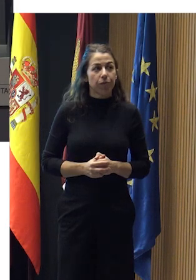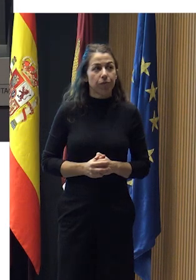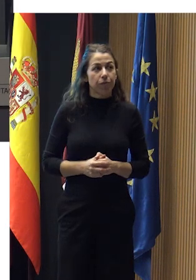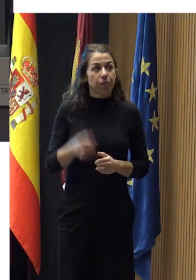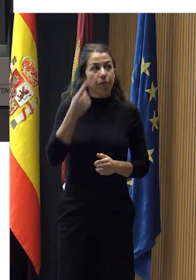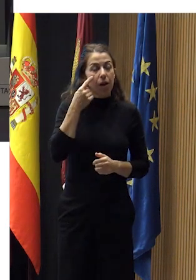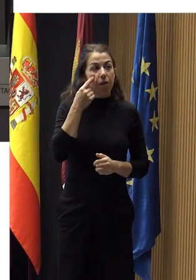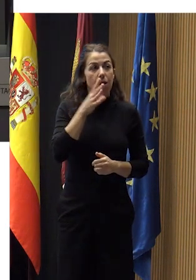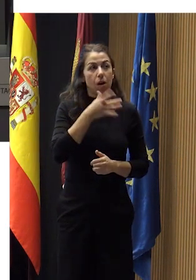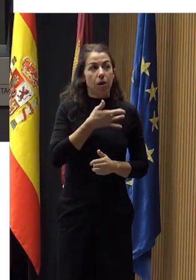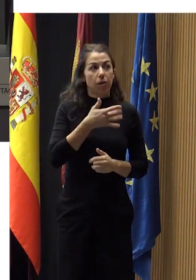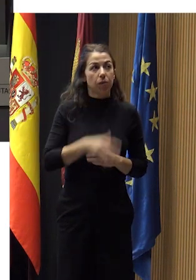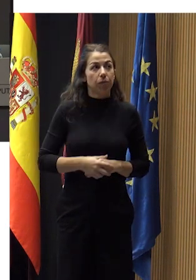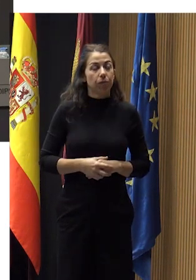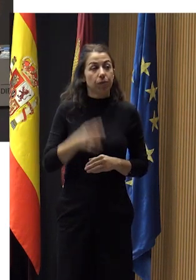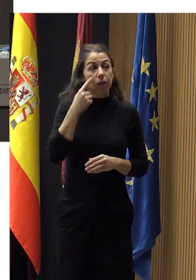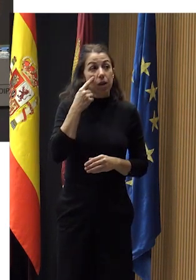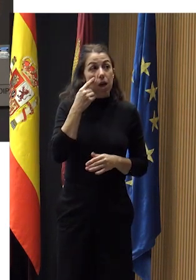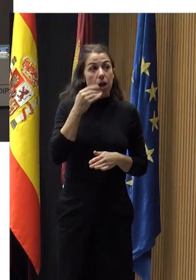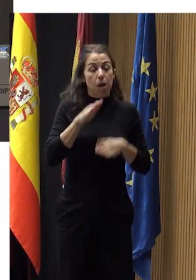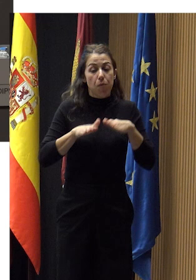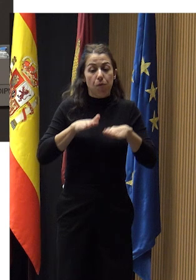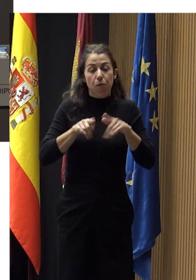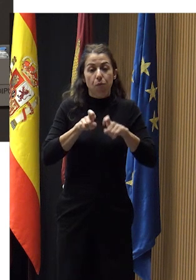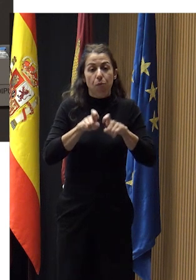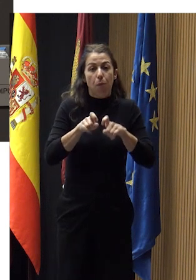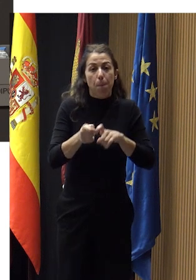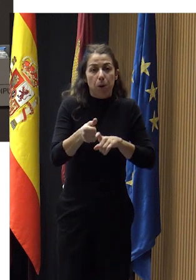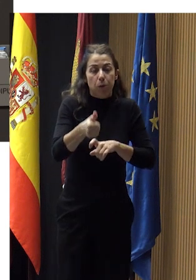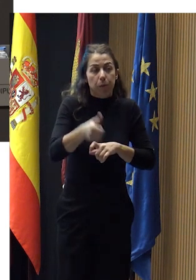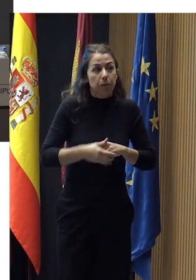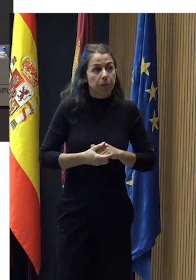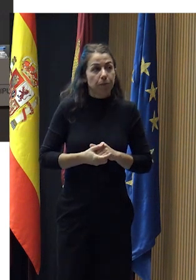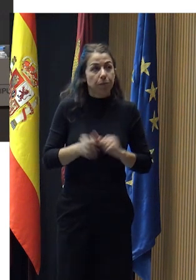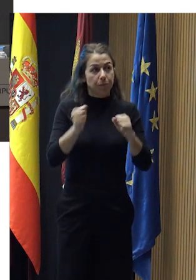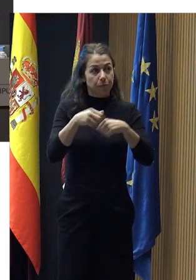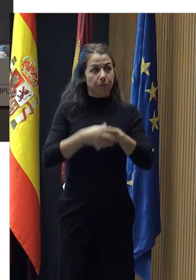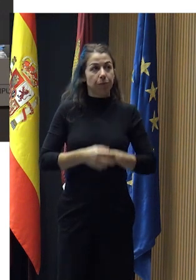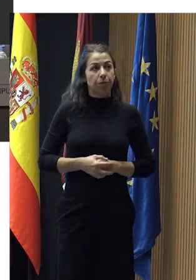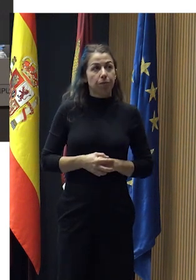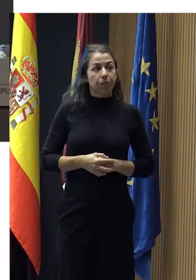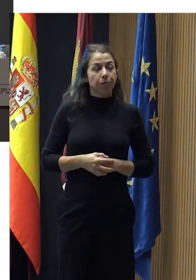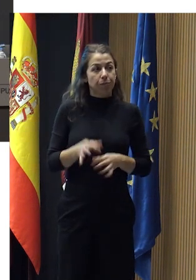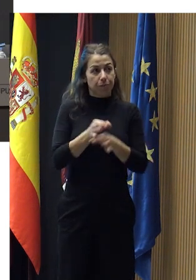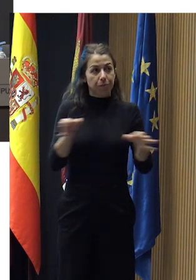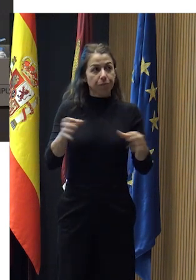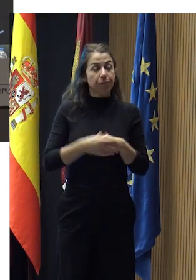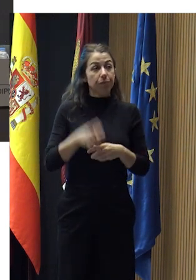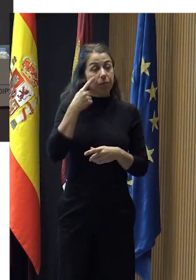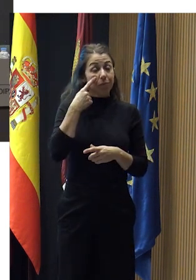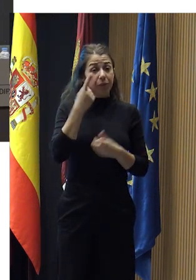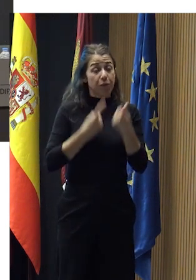A ver, ahora. Así lo adelantamos un poquito también. Vale. Perfecto.